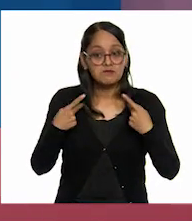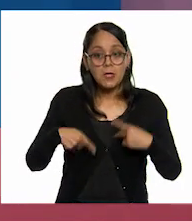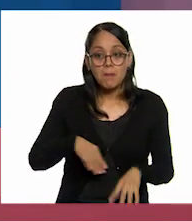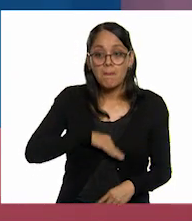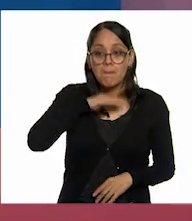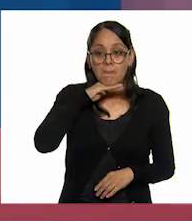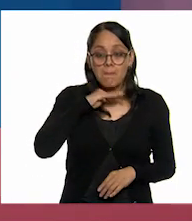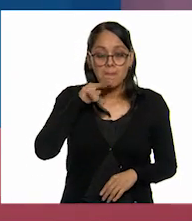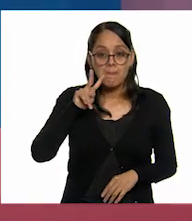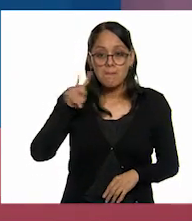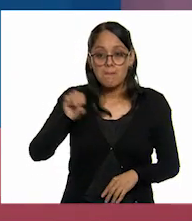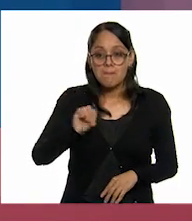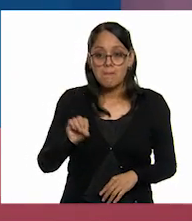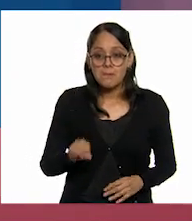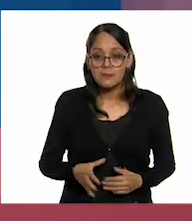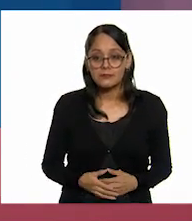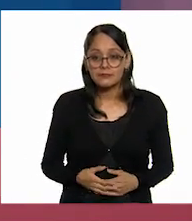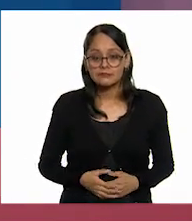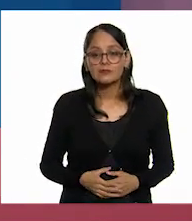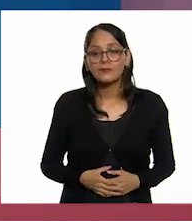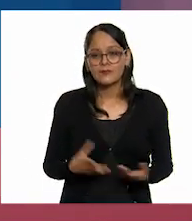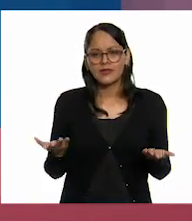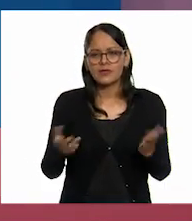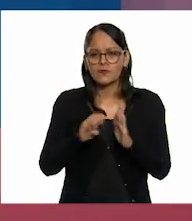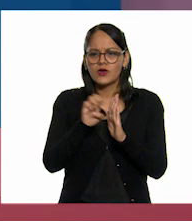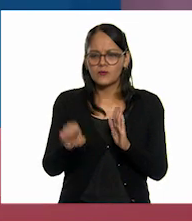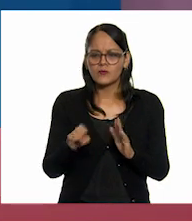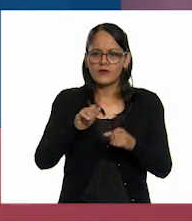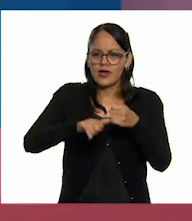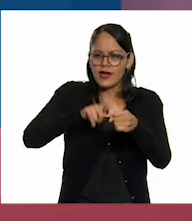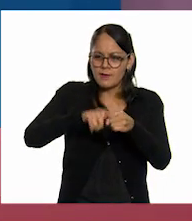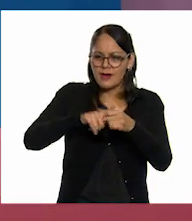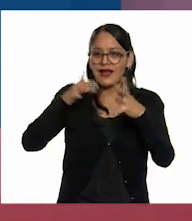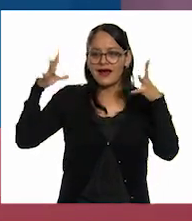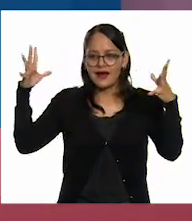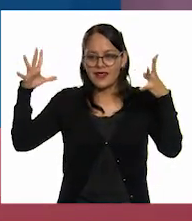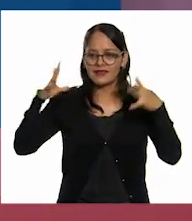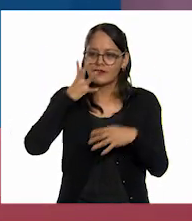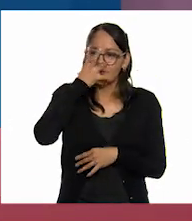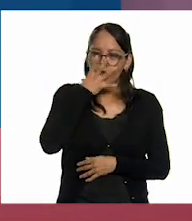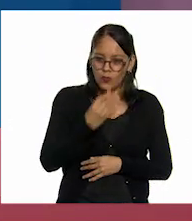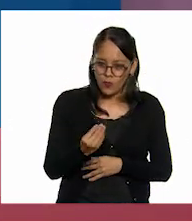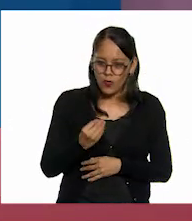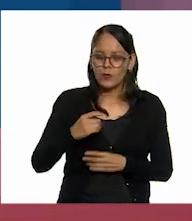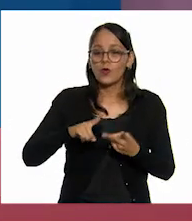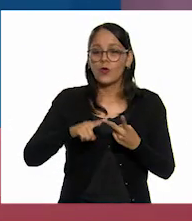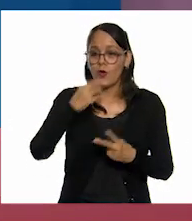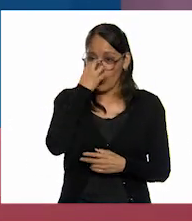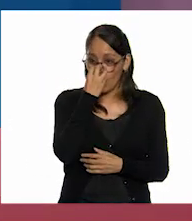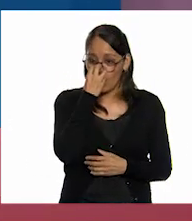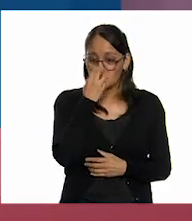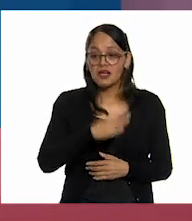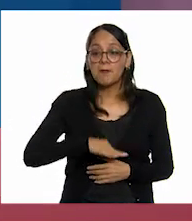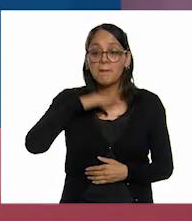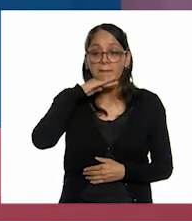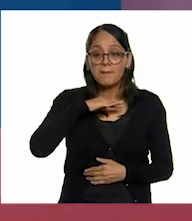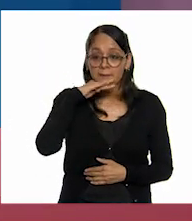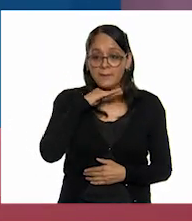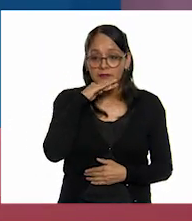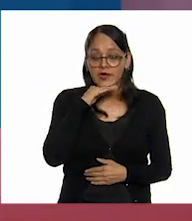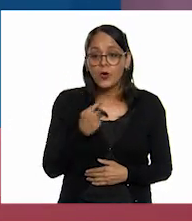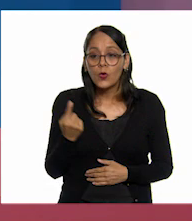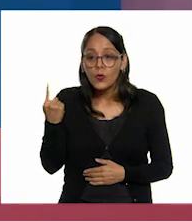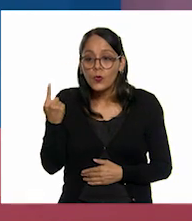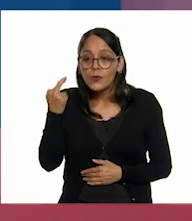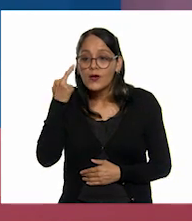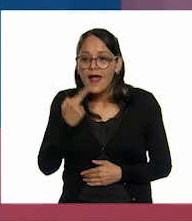ve. Sí. Y entonces, sin que los animales grandes como el lobo o el oso se dieran cuenta, algún ratón